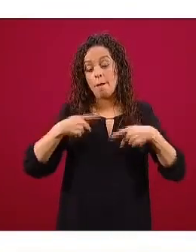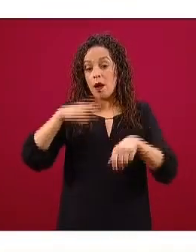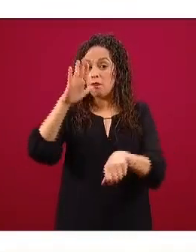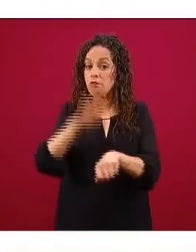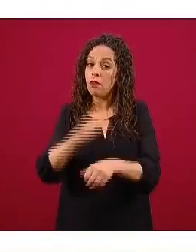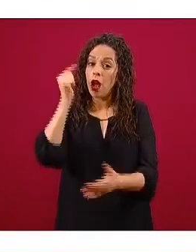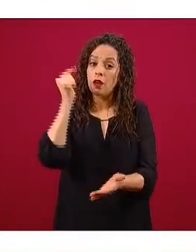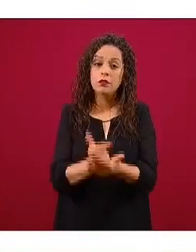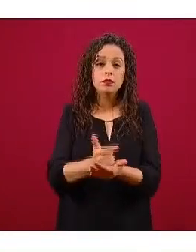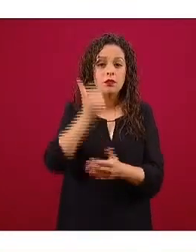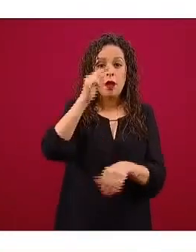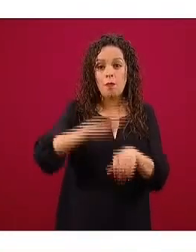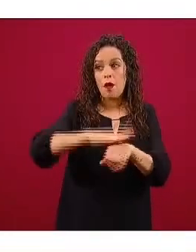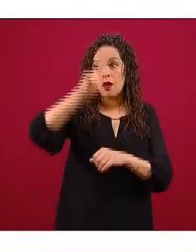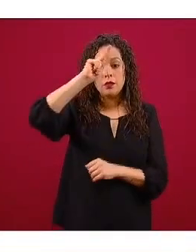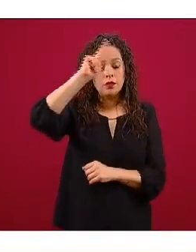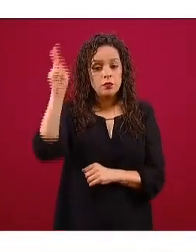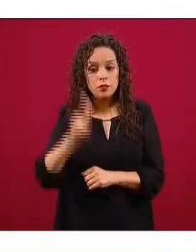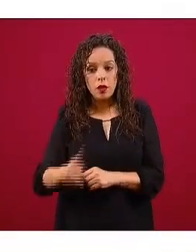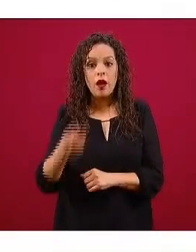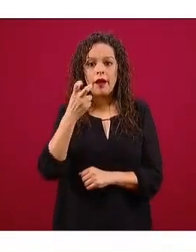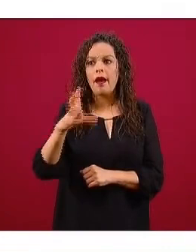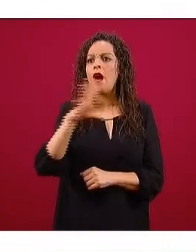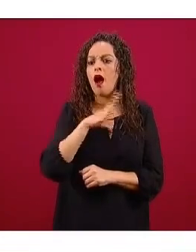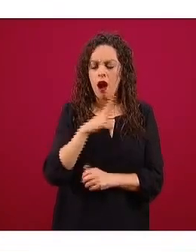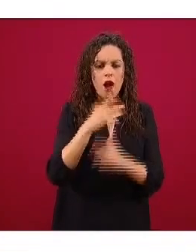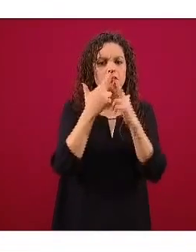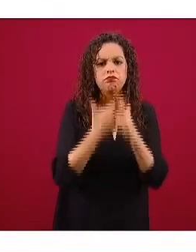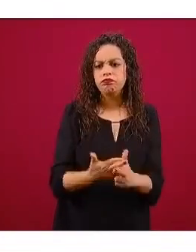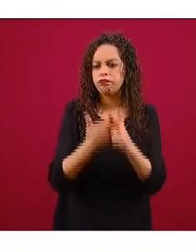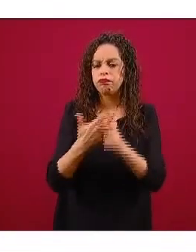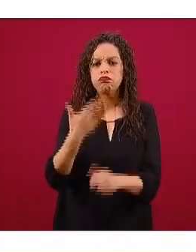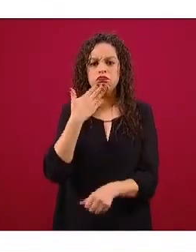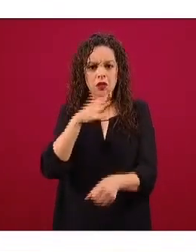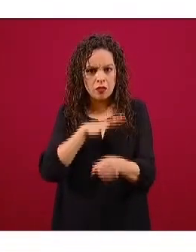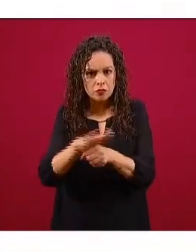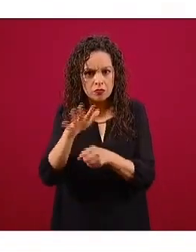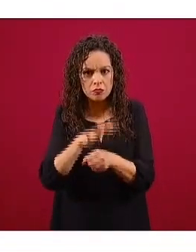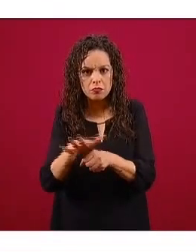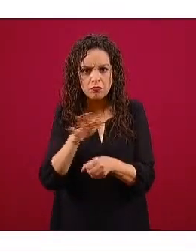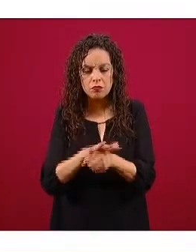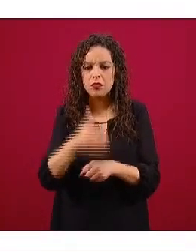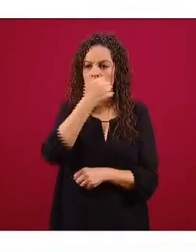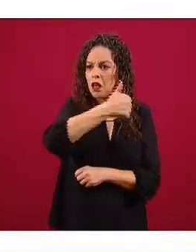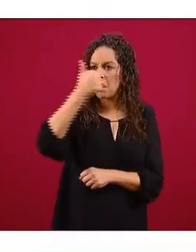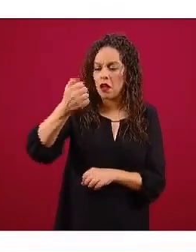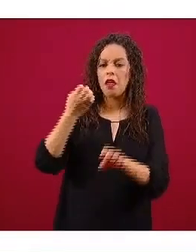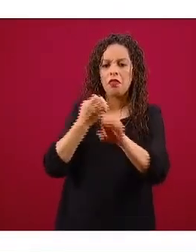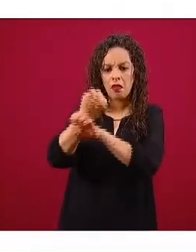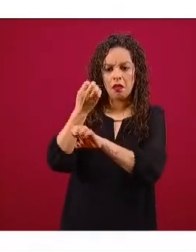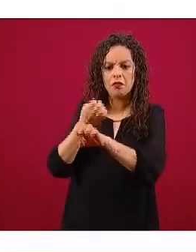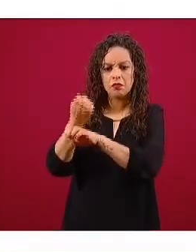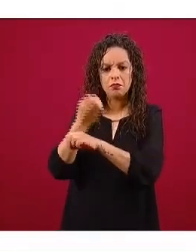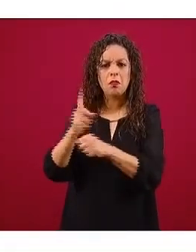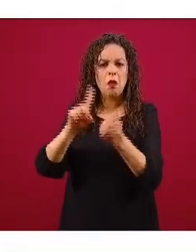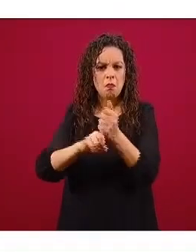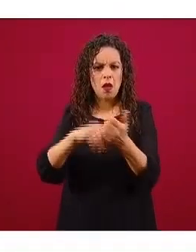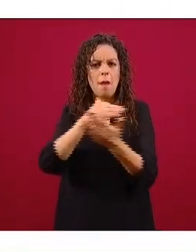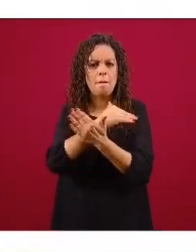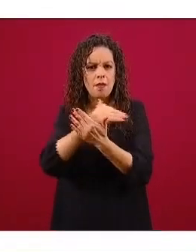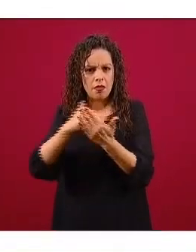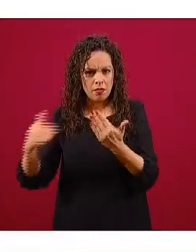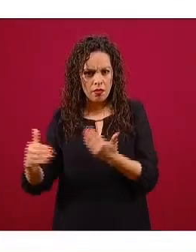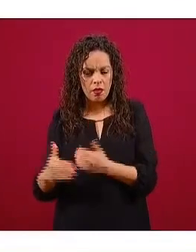críticos. Igualmente vemos una buena disponibilidad en la media de cada uno de los estados. De hecho, el que menos tiene